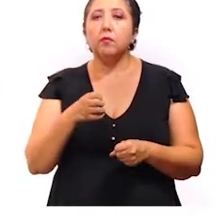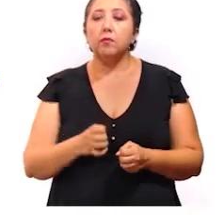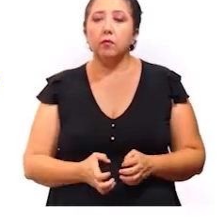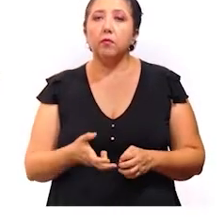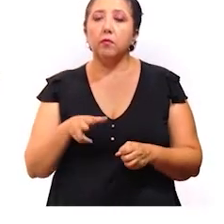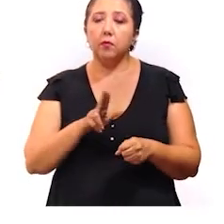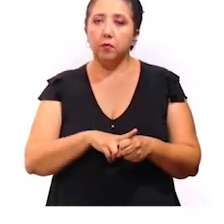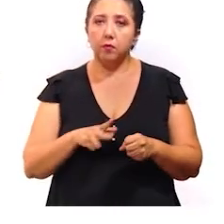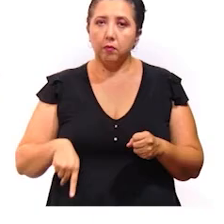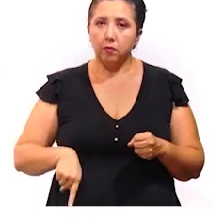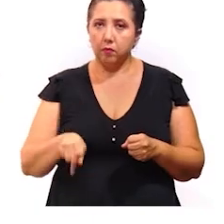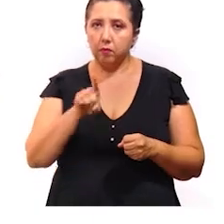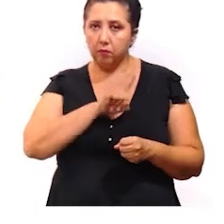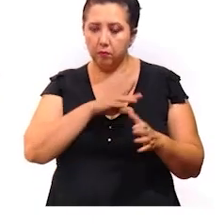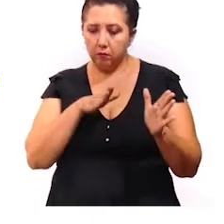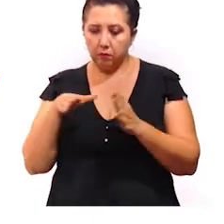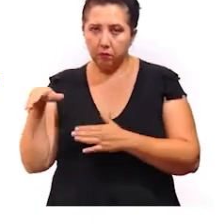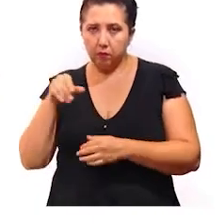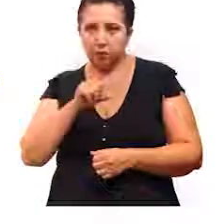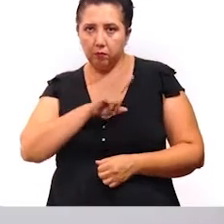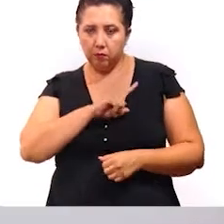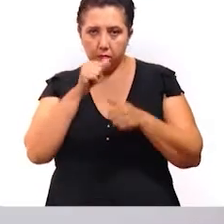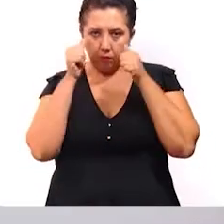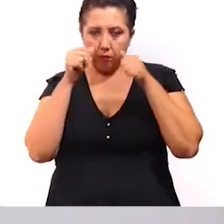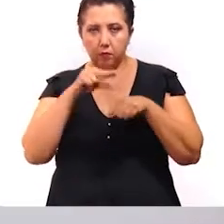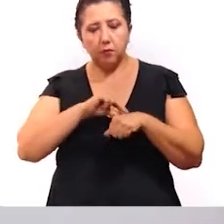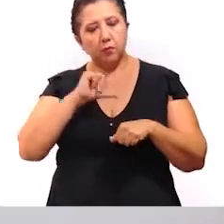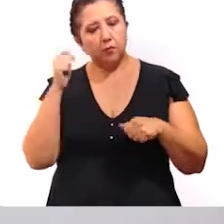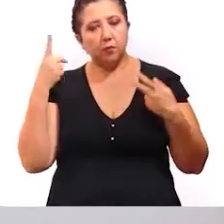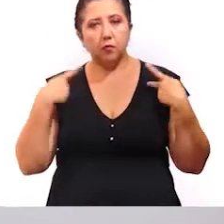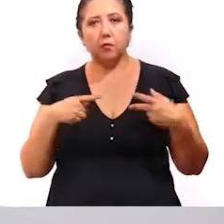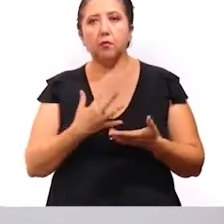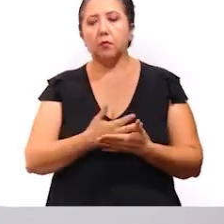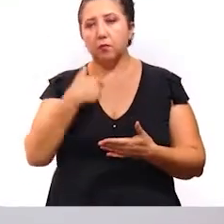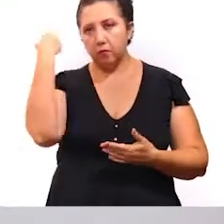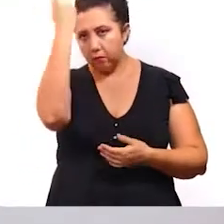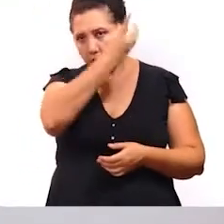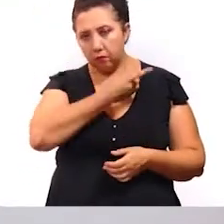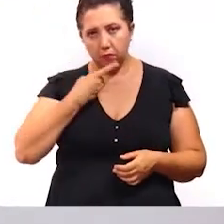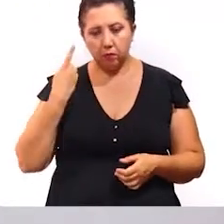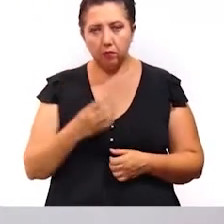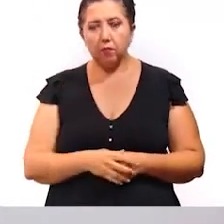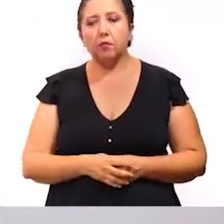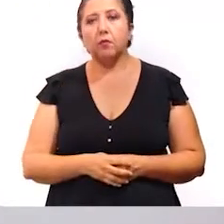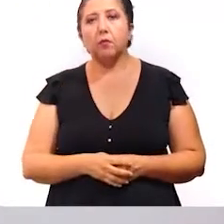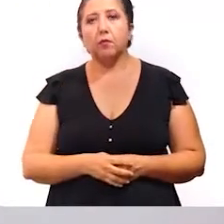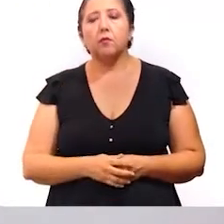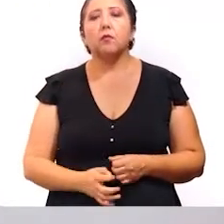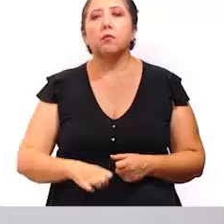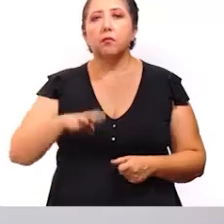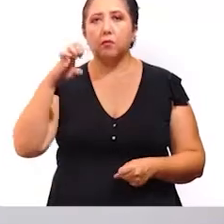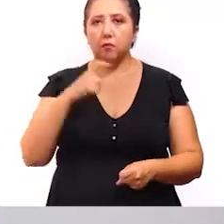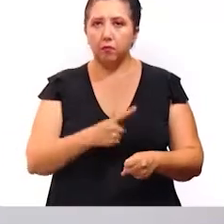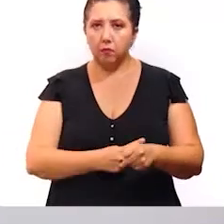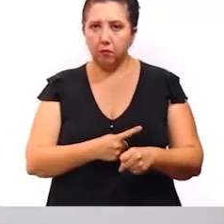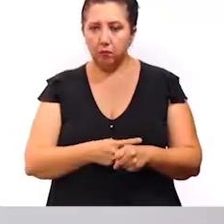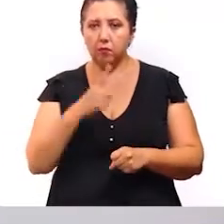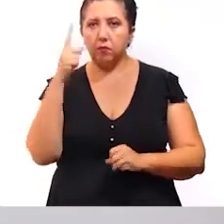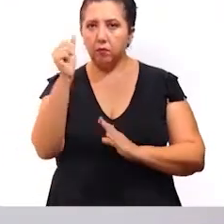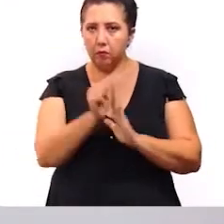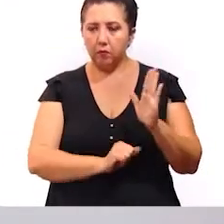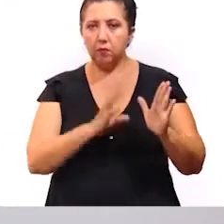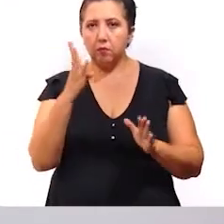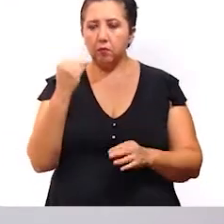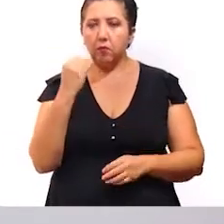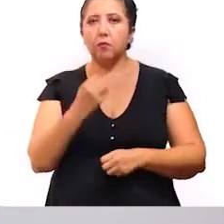están en hospitales públicos y en aislamiento total. Hay otros pacientes a la espera de diagnóstico. El rango de edad de los casos